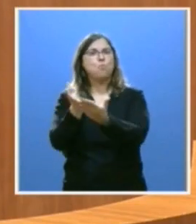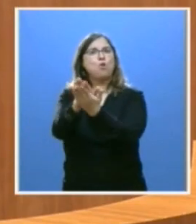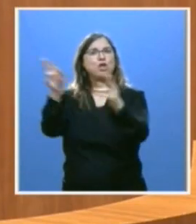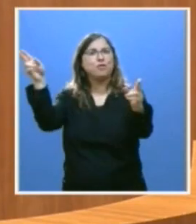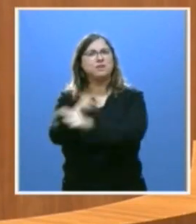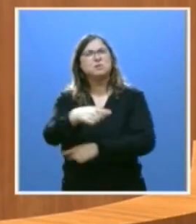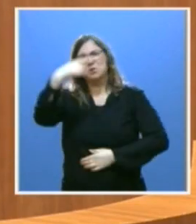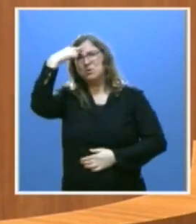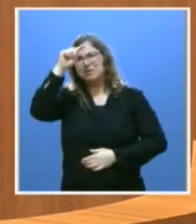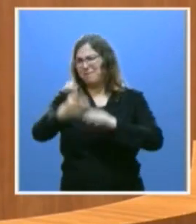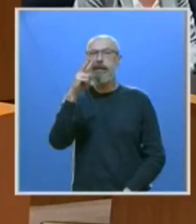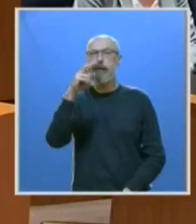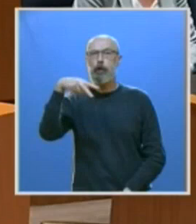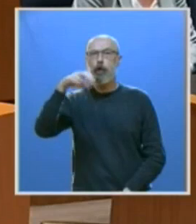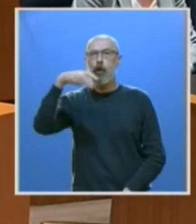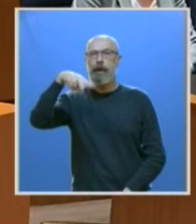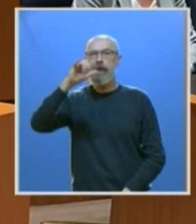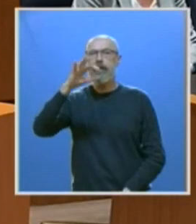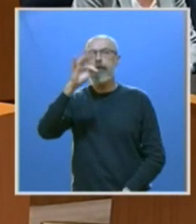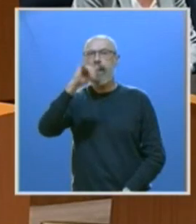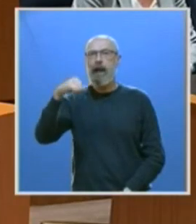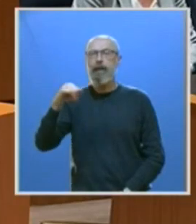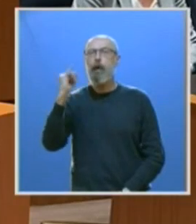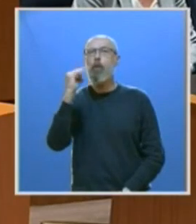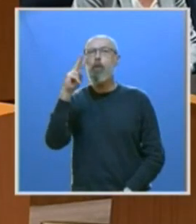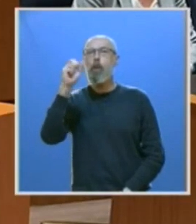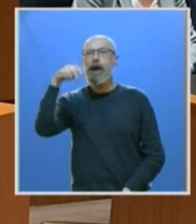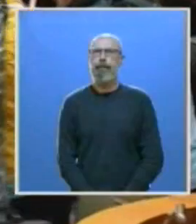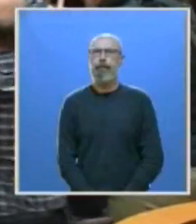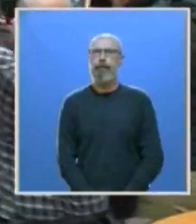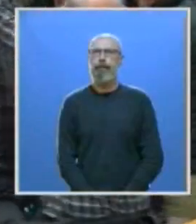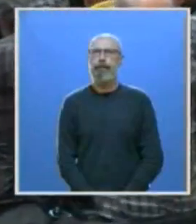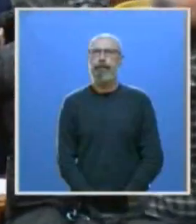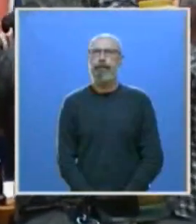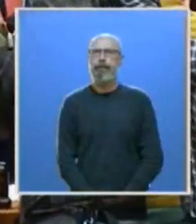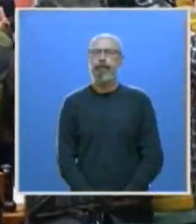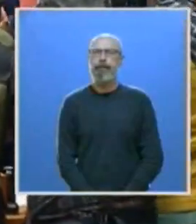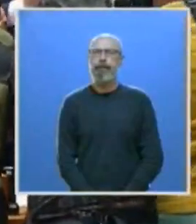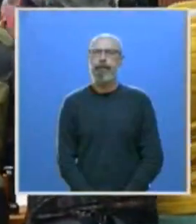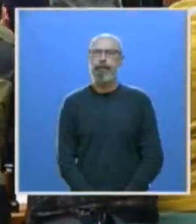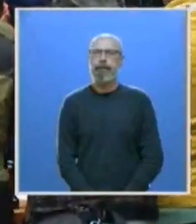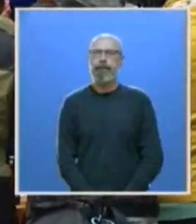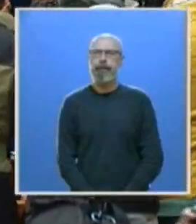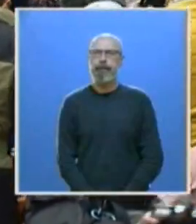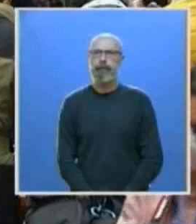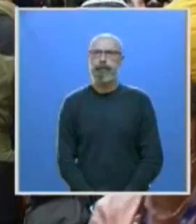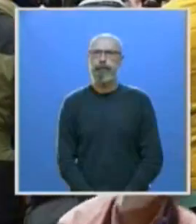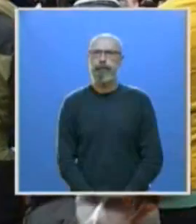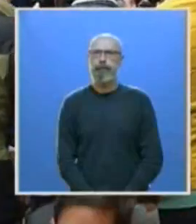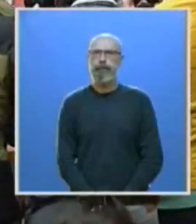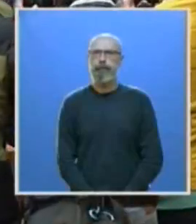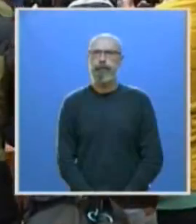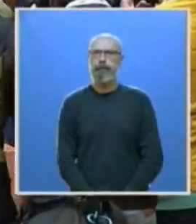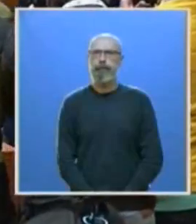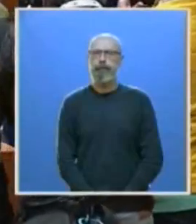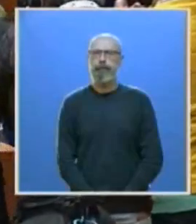sabe que está abocada al fracaso. Tras la votación, el hemiciclo ha vuelto a dividir sus aplausos con los procuradores de PP y